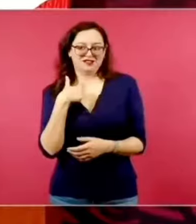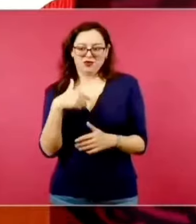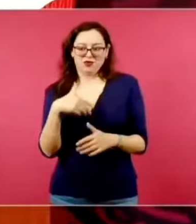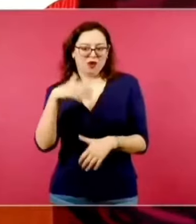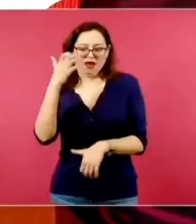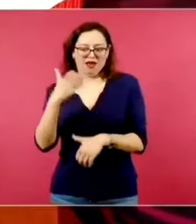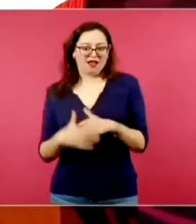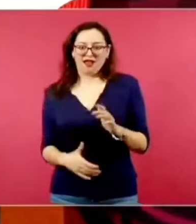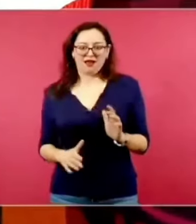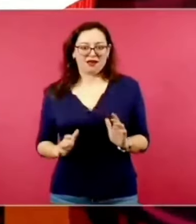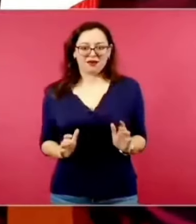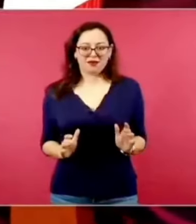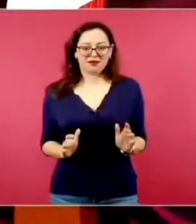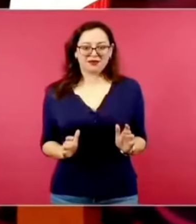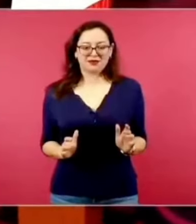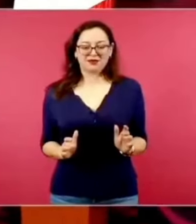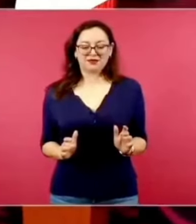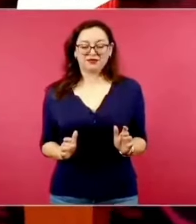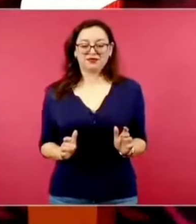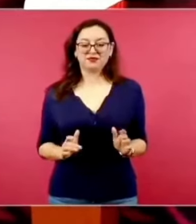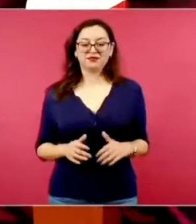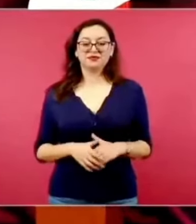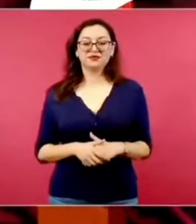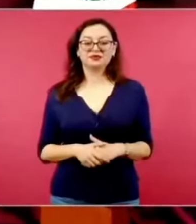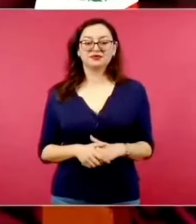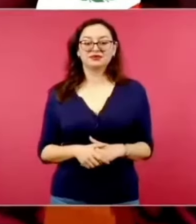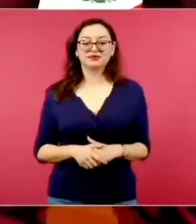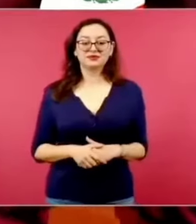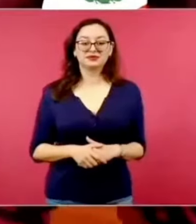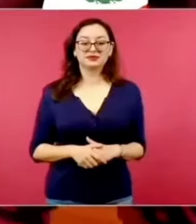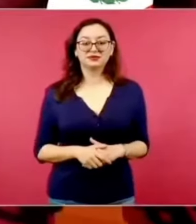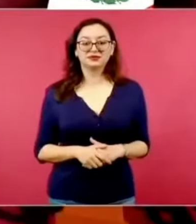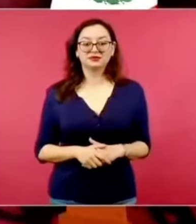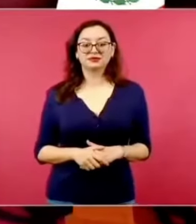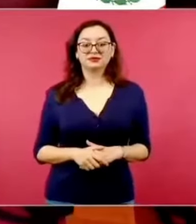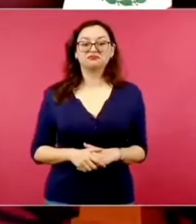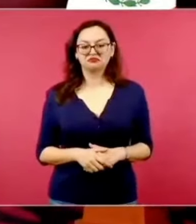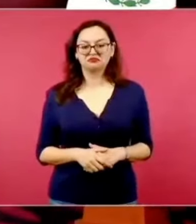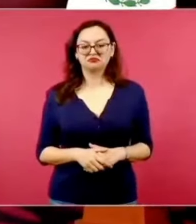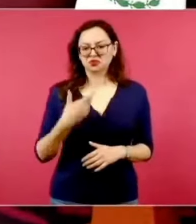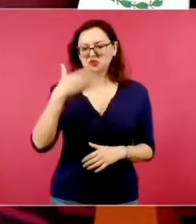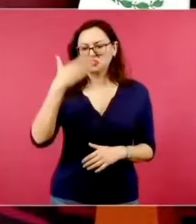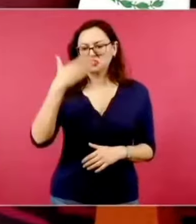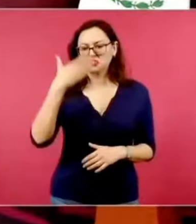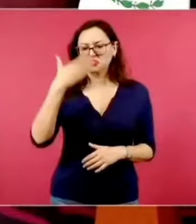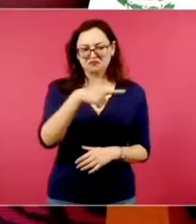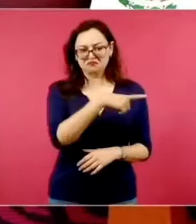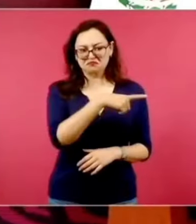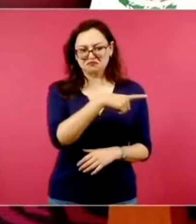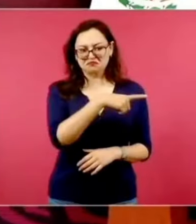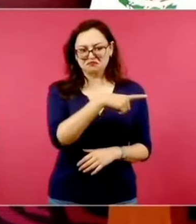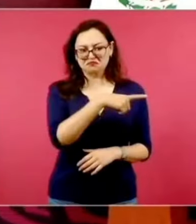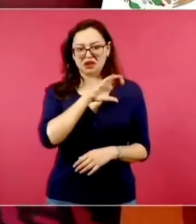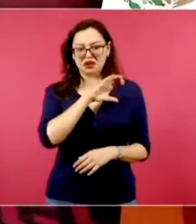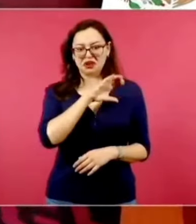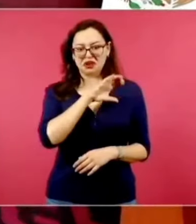porque como dice la canción Yo sé que hay gente que no me quiere y gente que me quiere